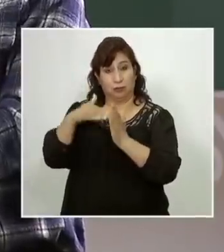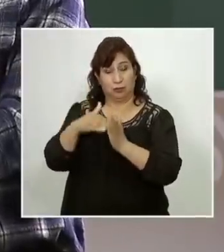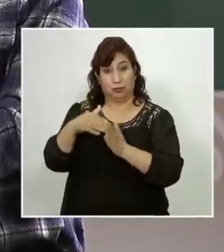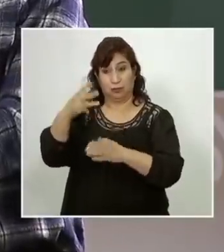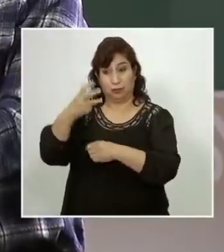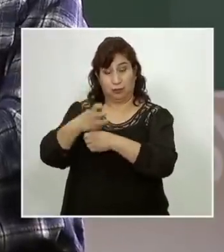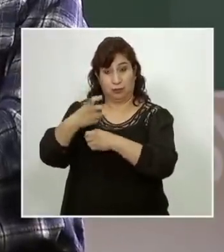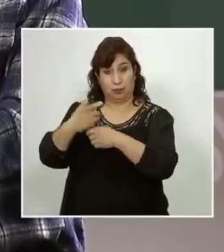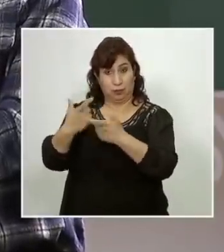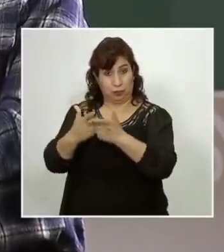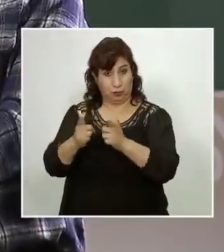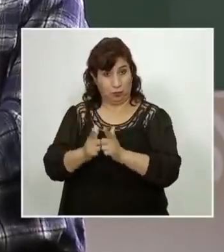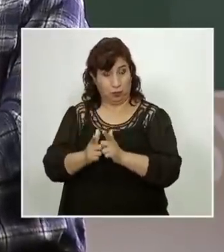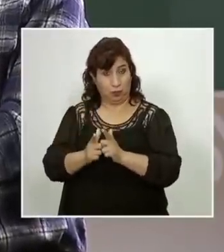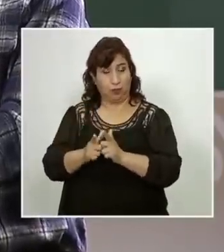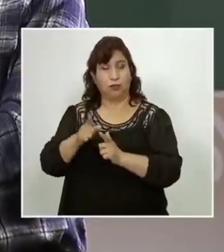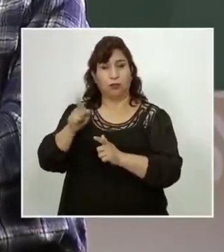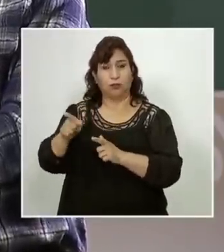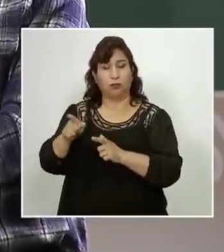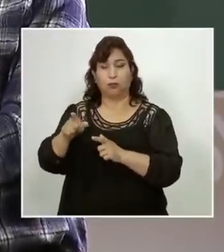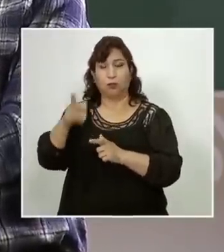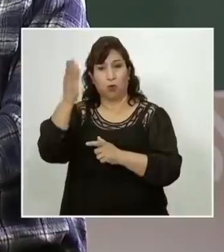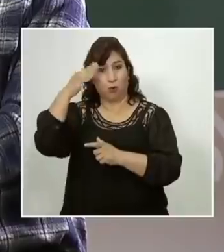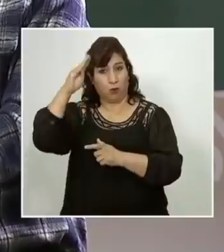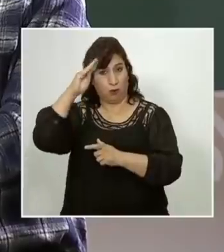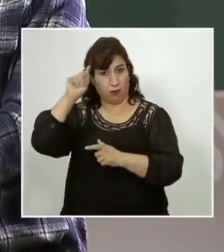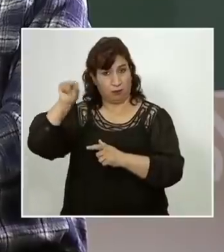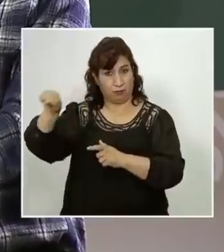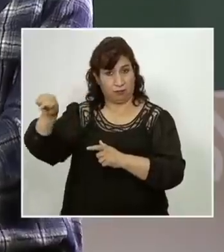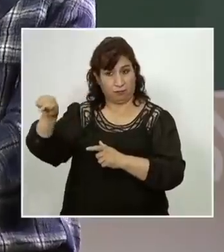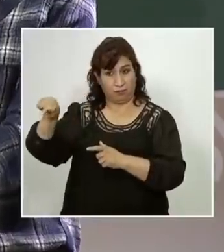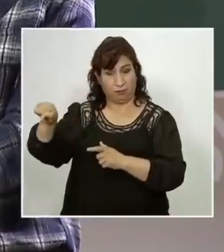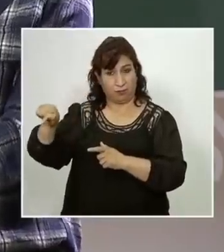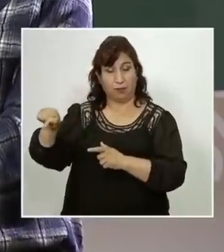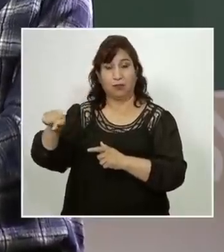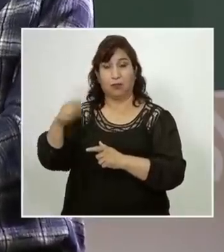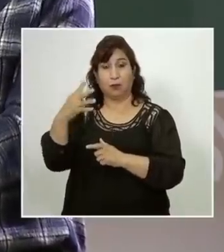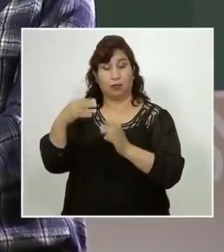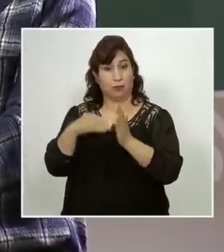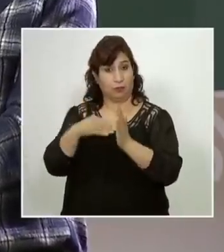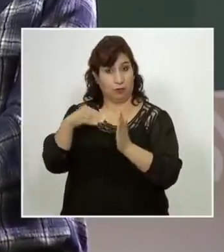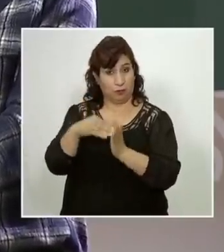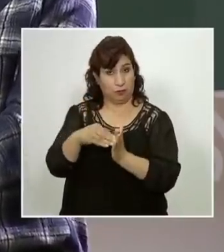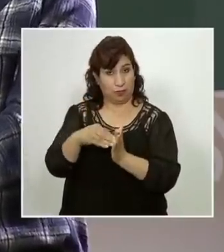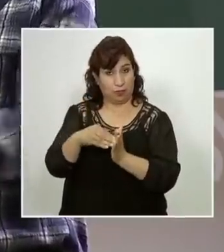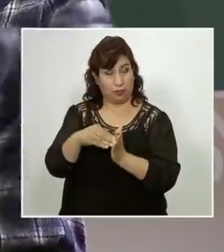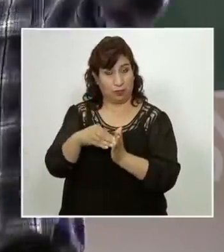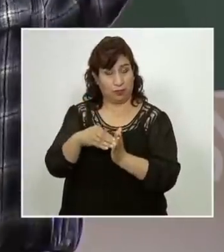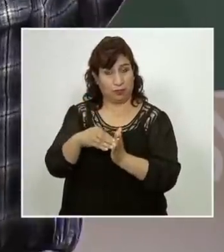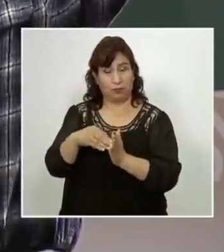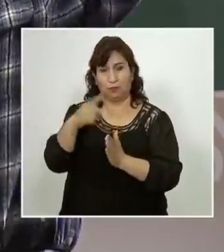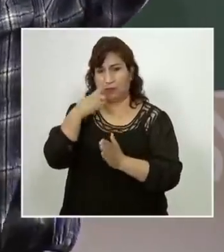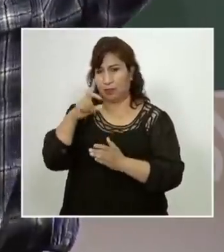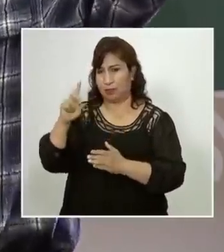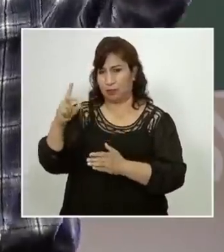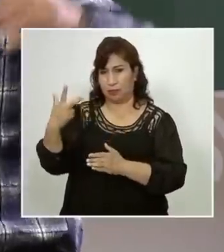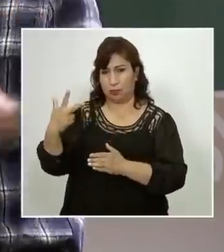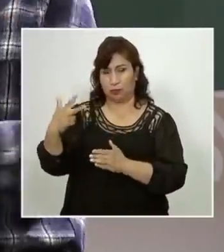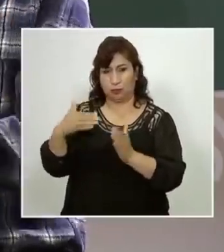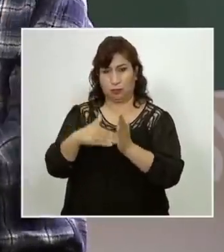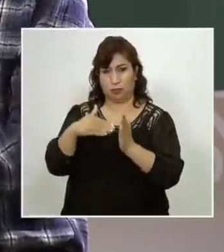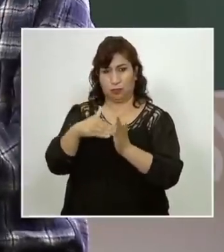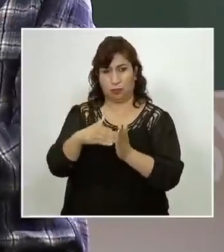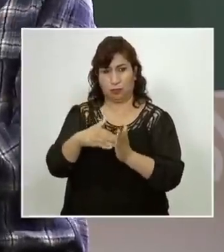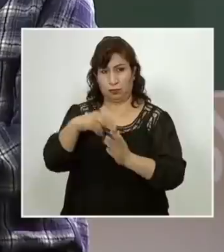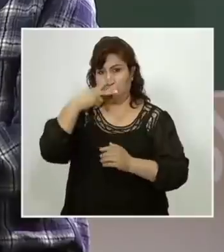son los hermanos cubanos, cuatro millones para 38 millones